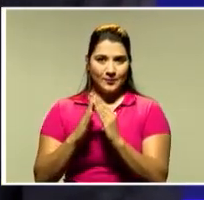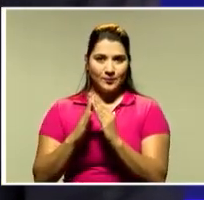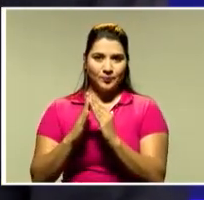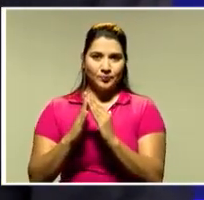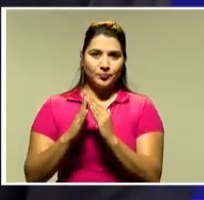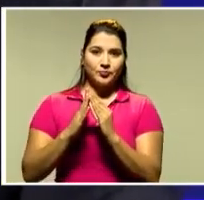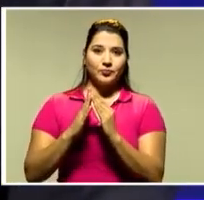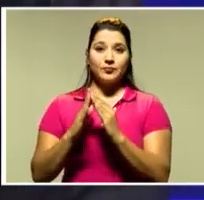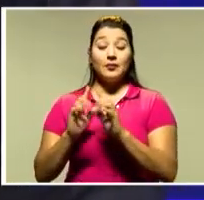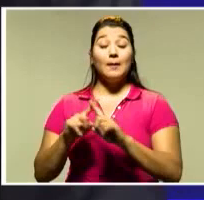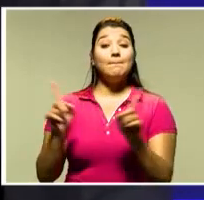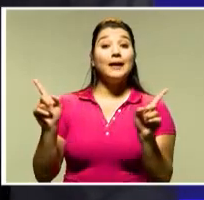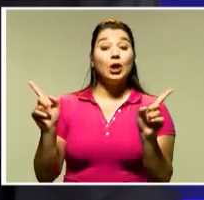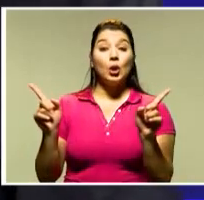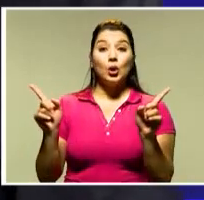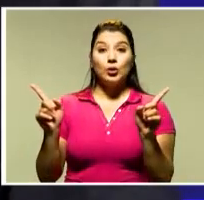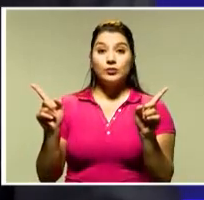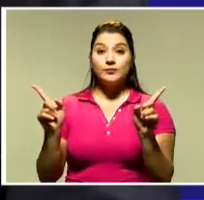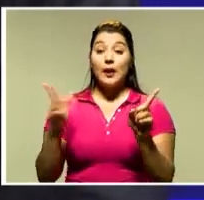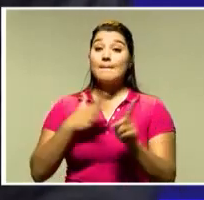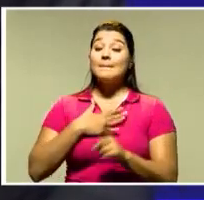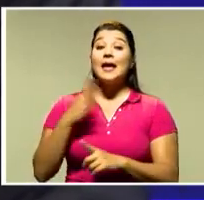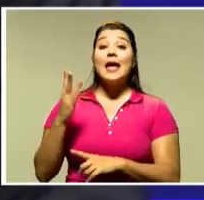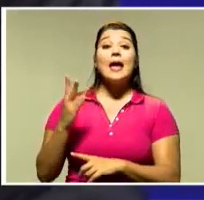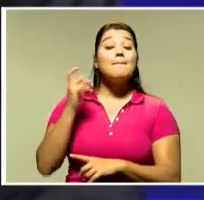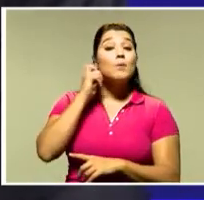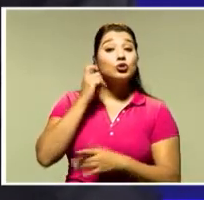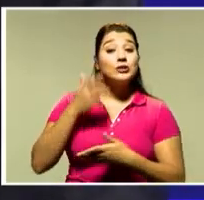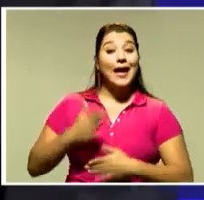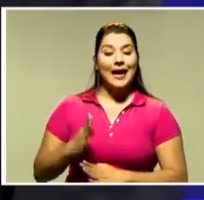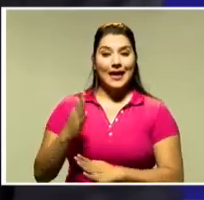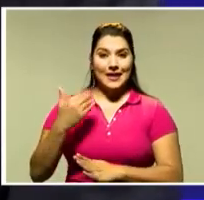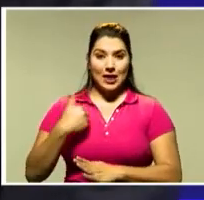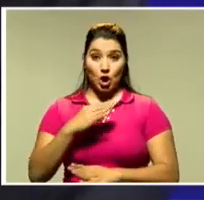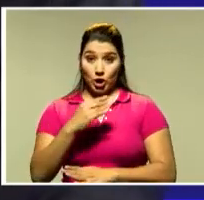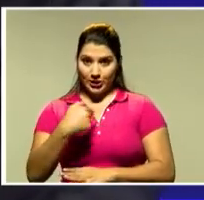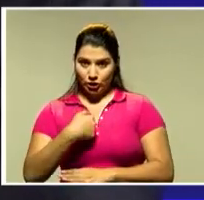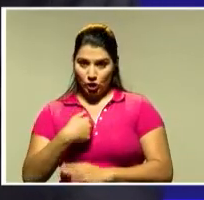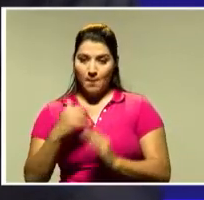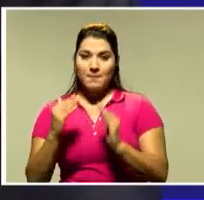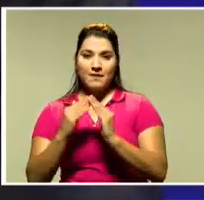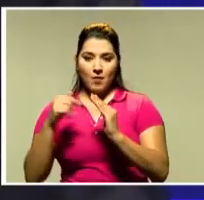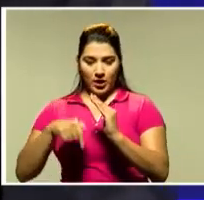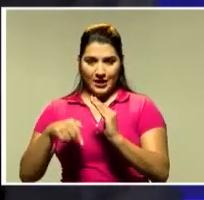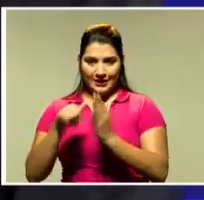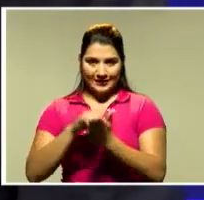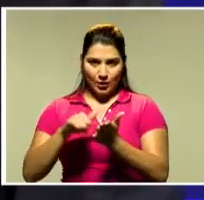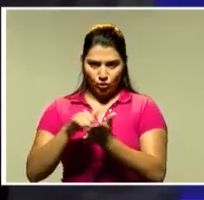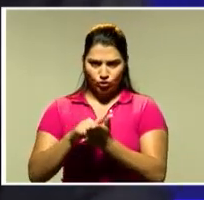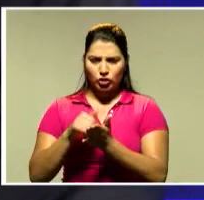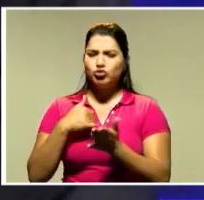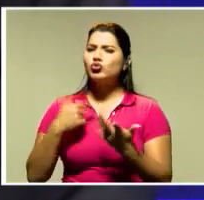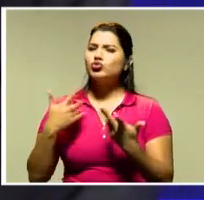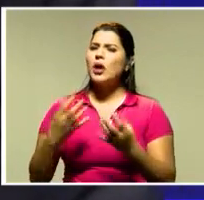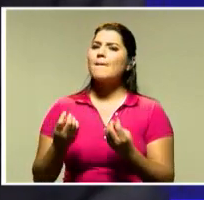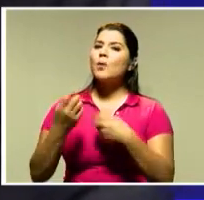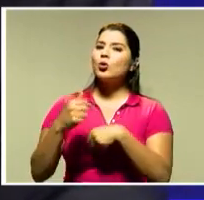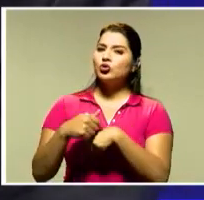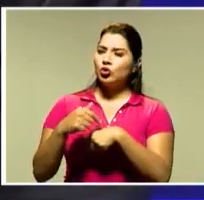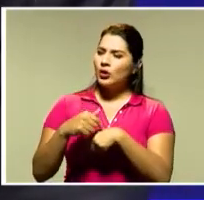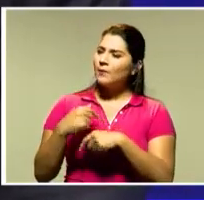de ella, mi esposa, mi hijo y yo vivimos en San José y desde hace ya mucho tiempo yo tengo esa